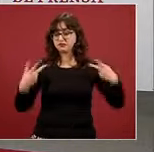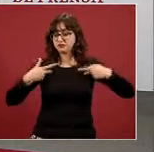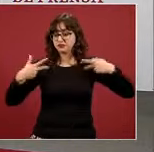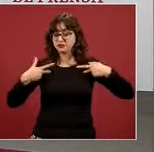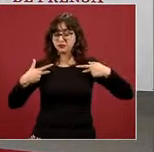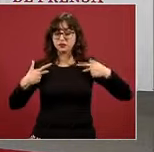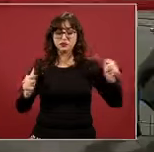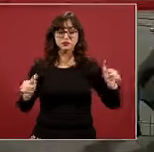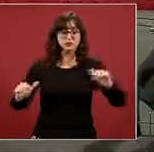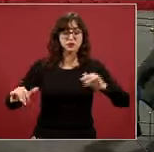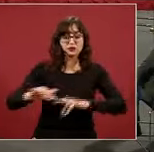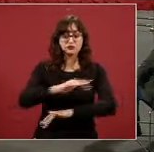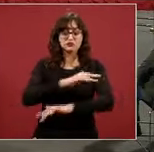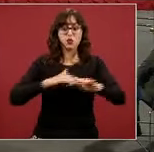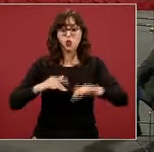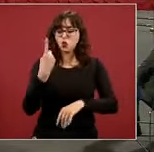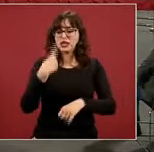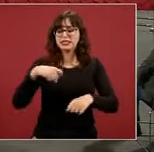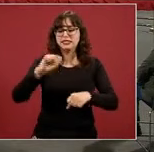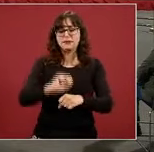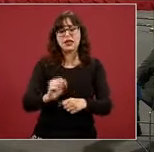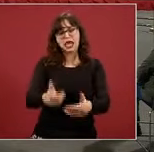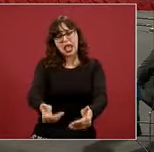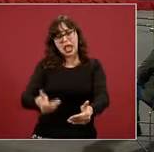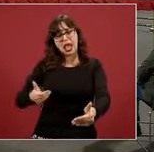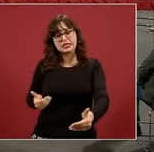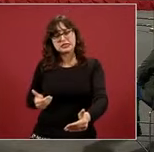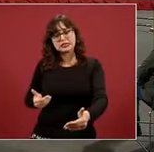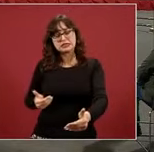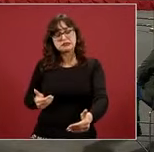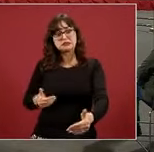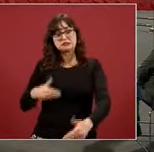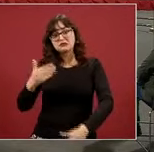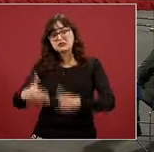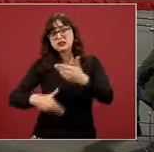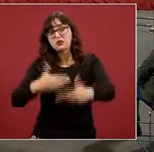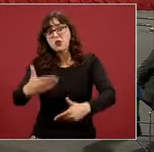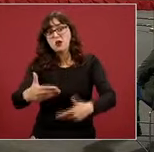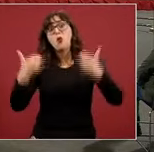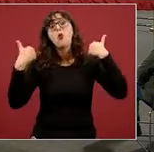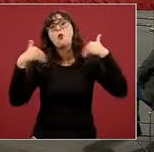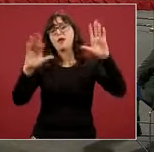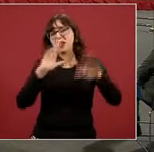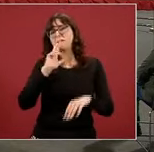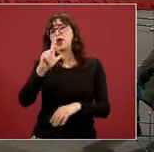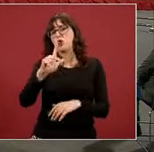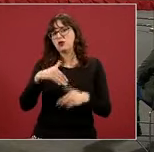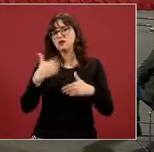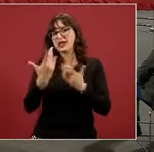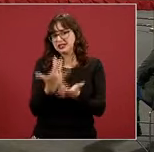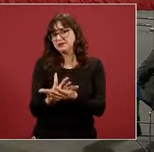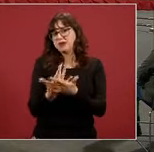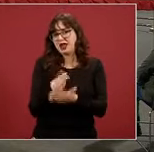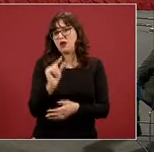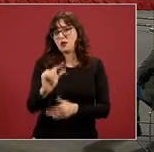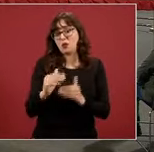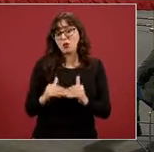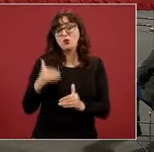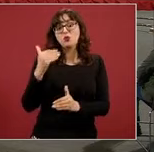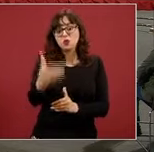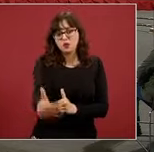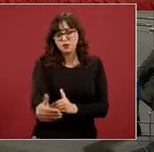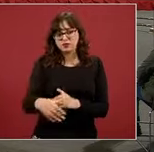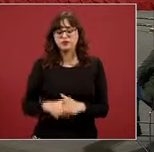social en una semana, que después hubiera sido quizá de mayor utilidad posteriormente.